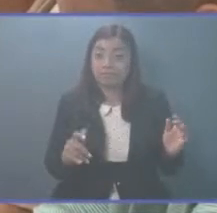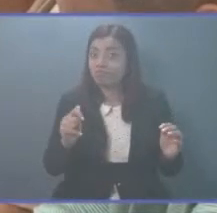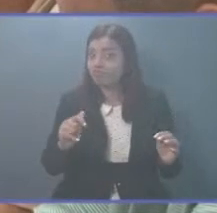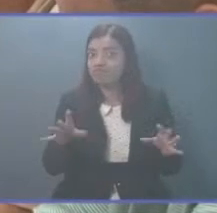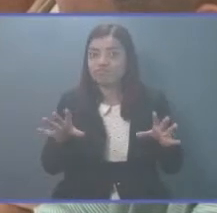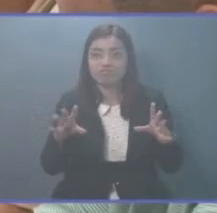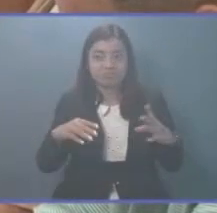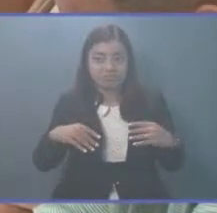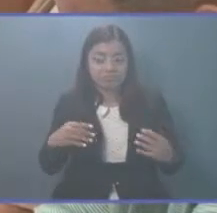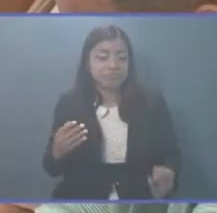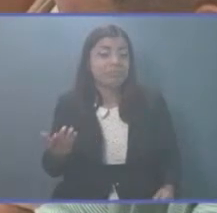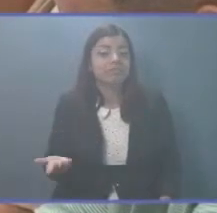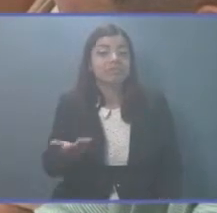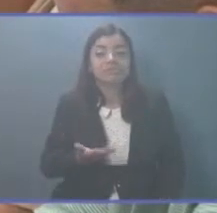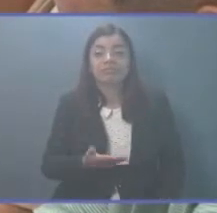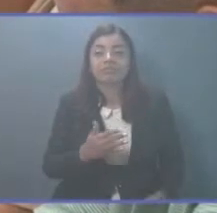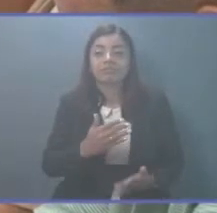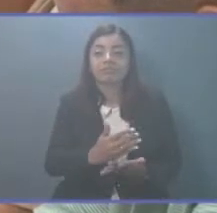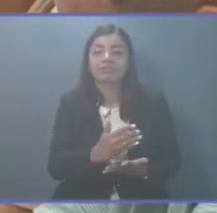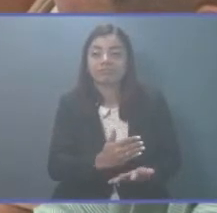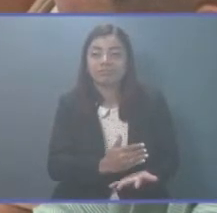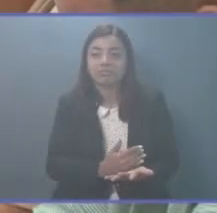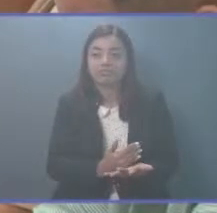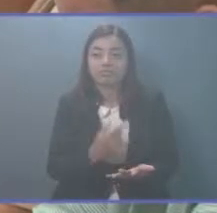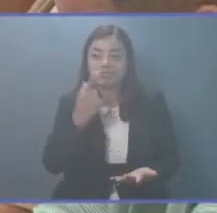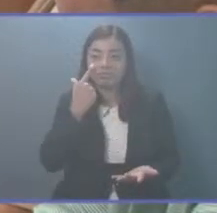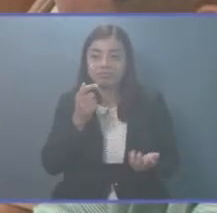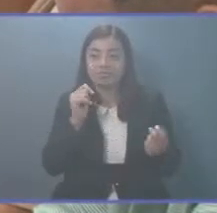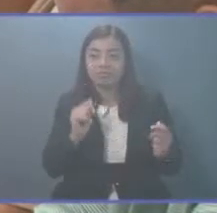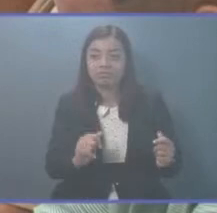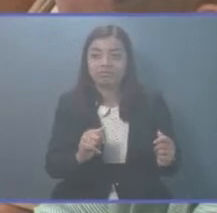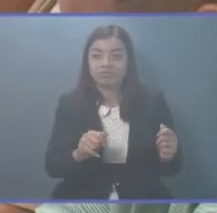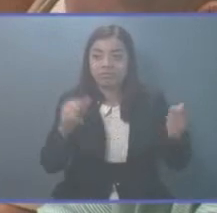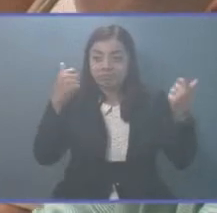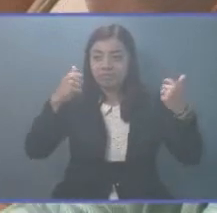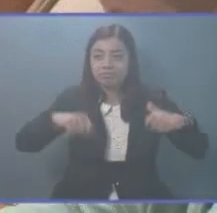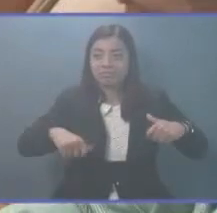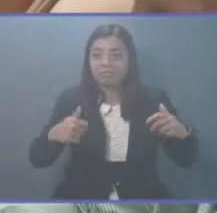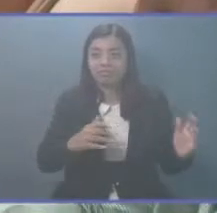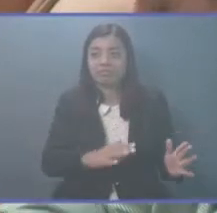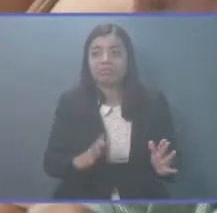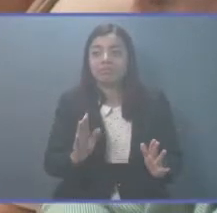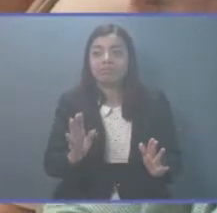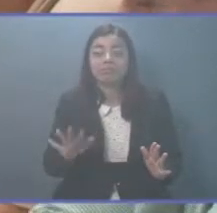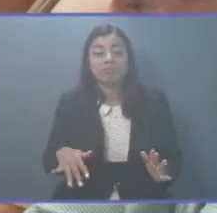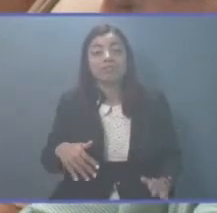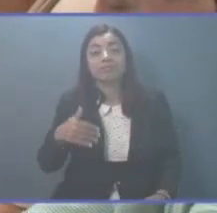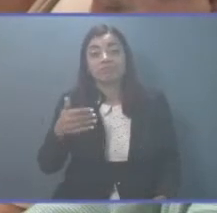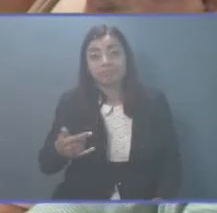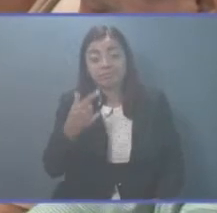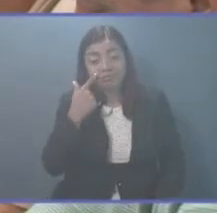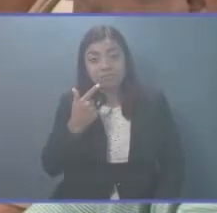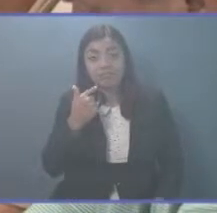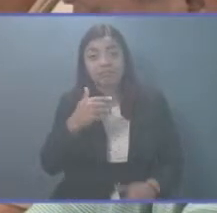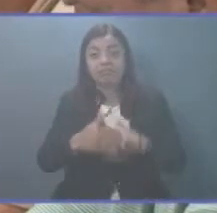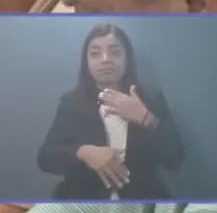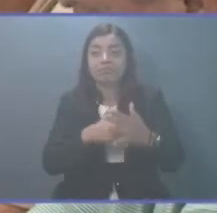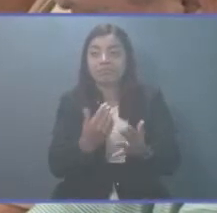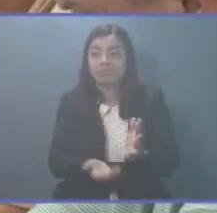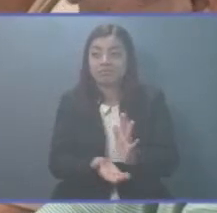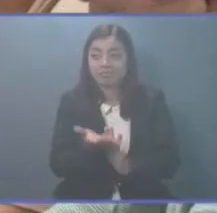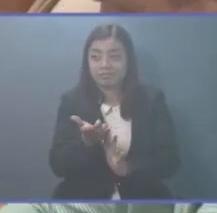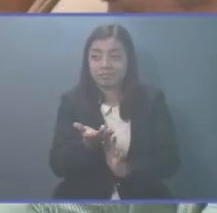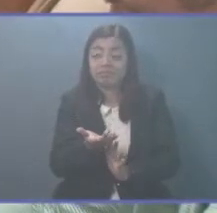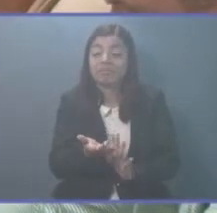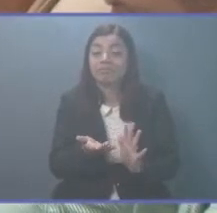aceptada, pero que sí que se pueda probar que se realizó ese ofrecimiento